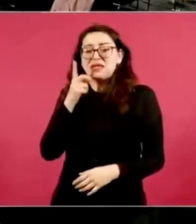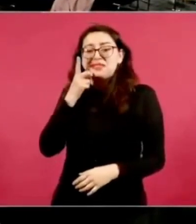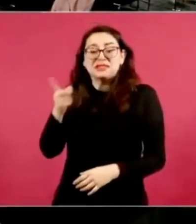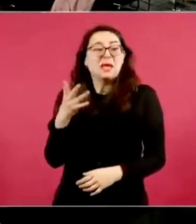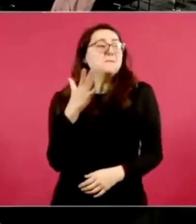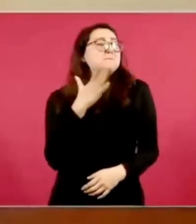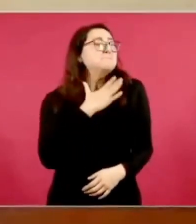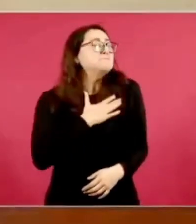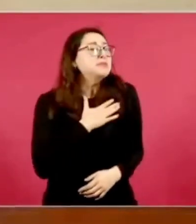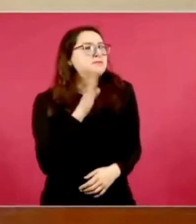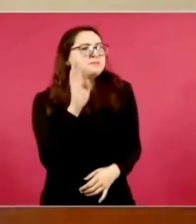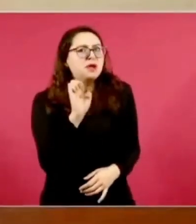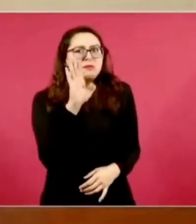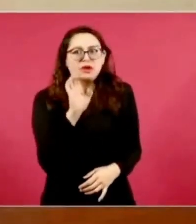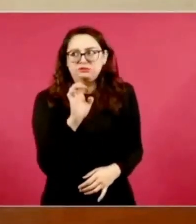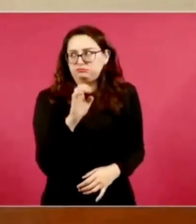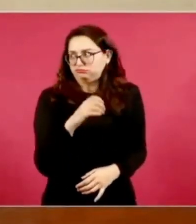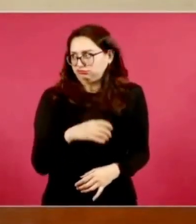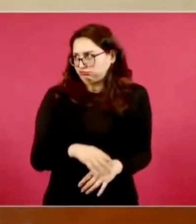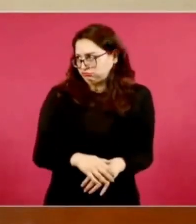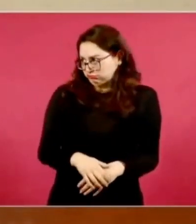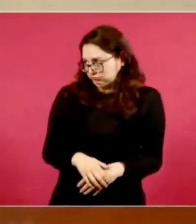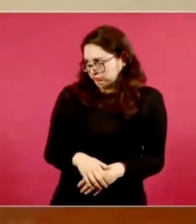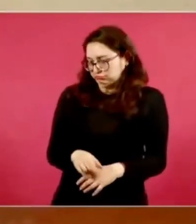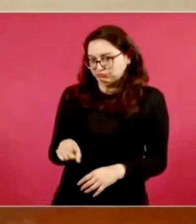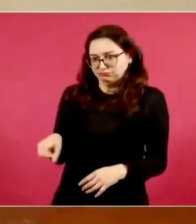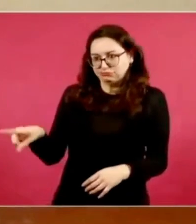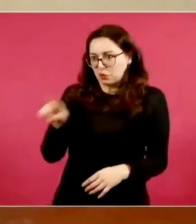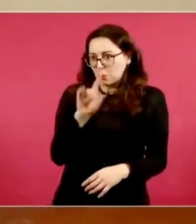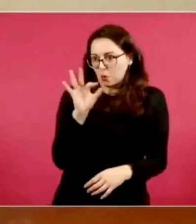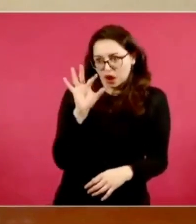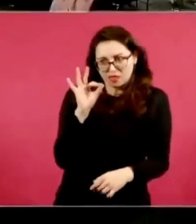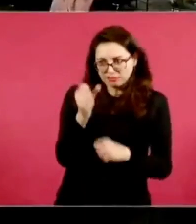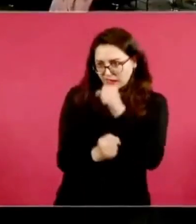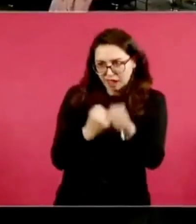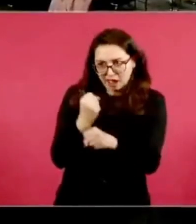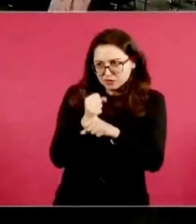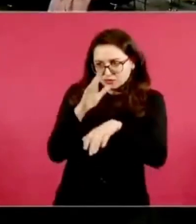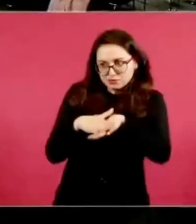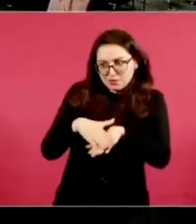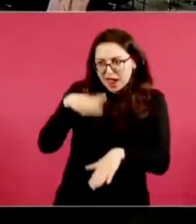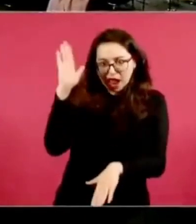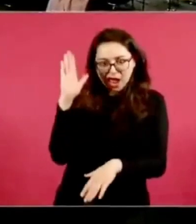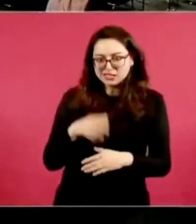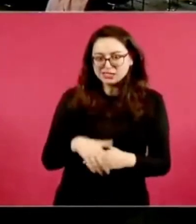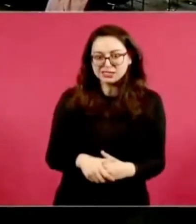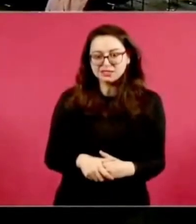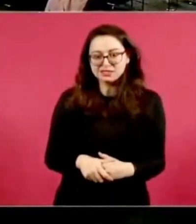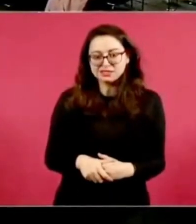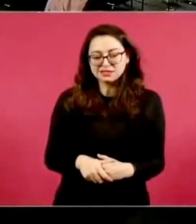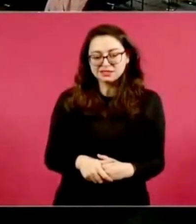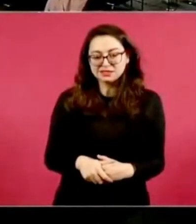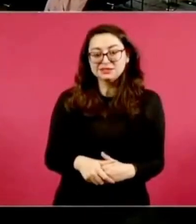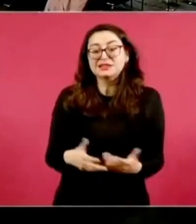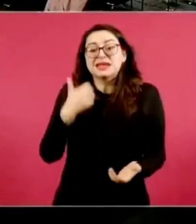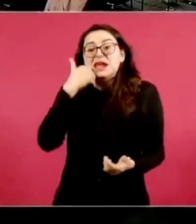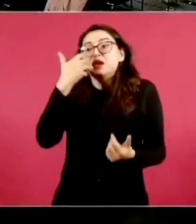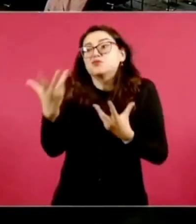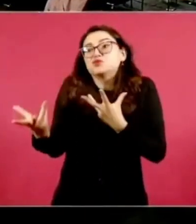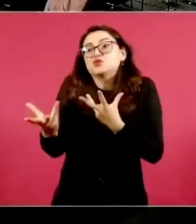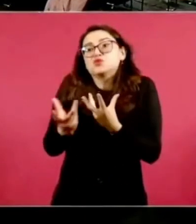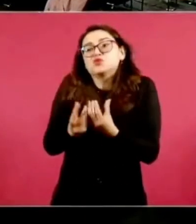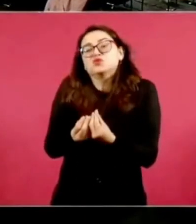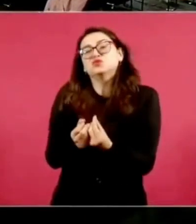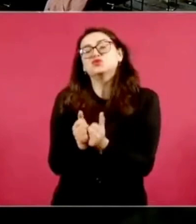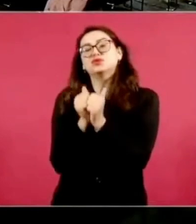Sí, sí, de más de 40 años. O sea, no queremos que los hijos se vayan nunca, ¿no?, de la